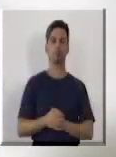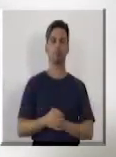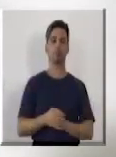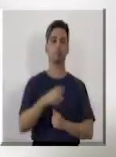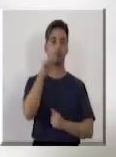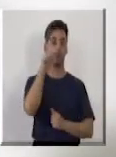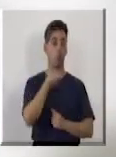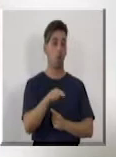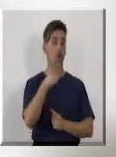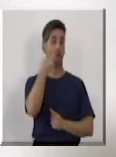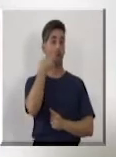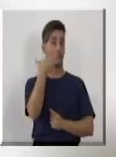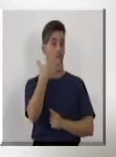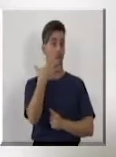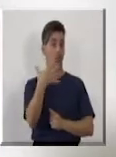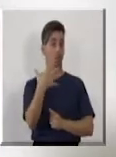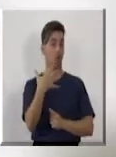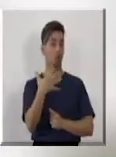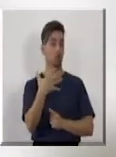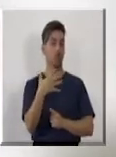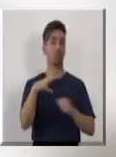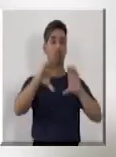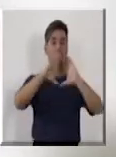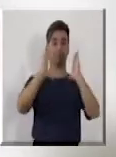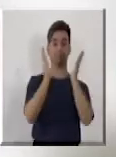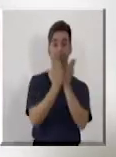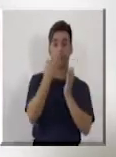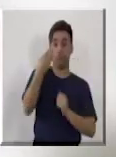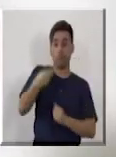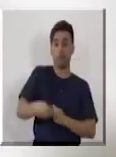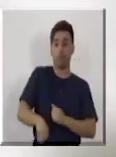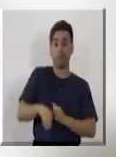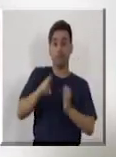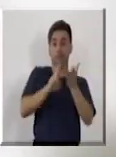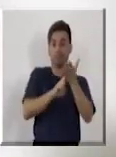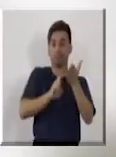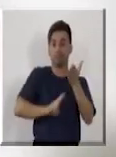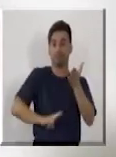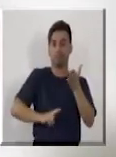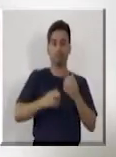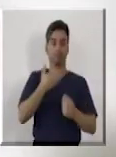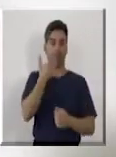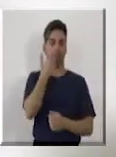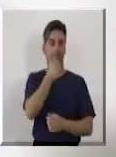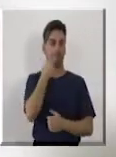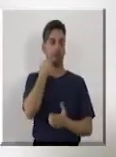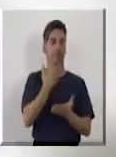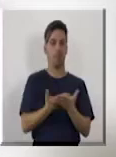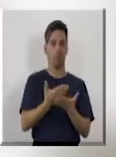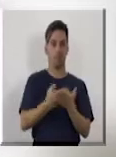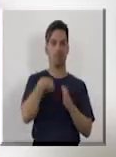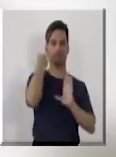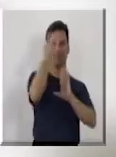Por eso, su importancia de la generalización y aprovechamiento óptimo, lo que demuestra esta lámina.